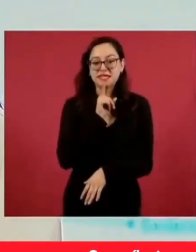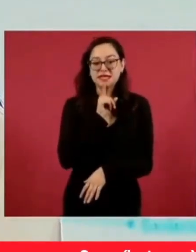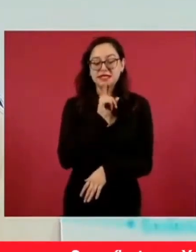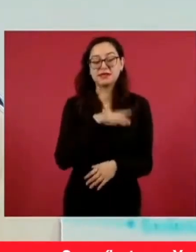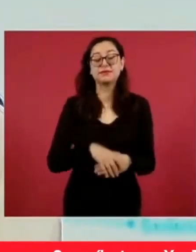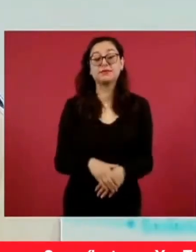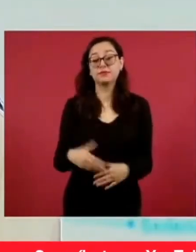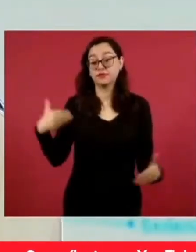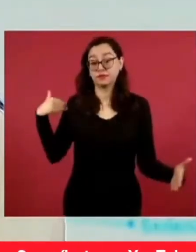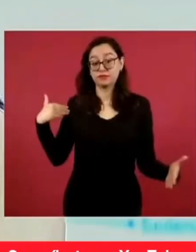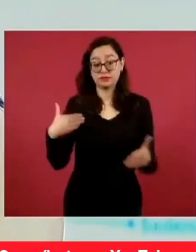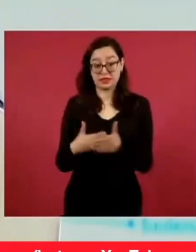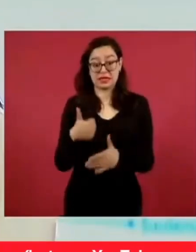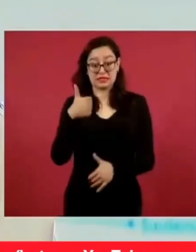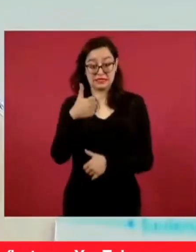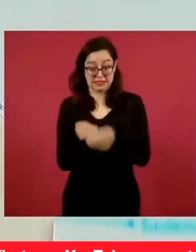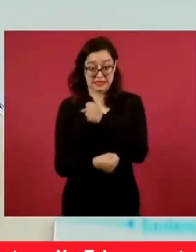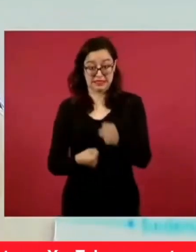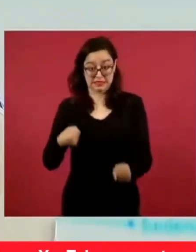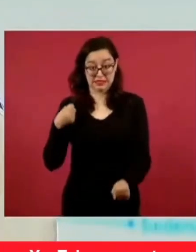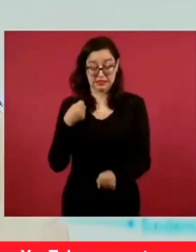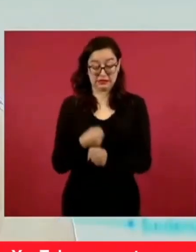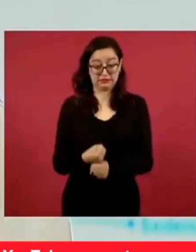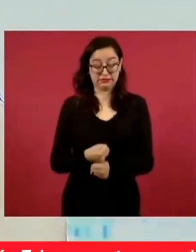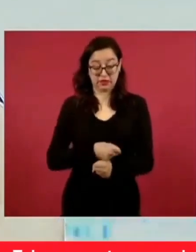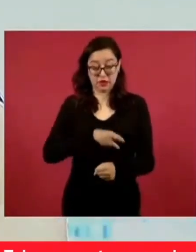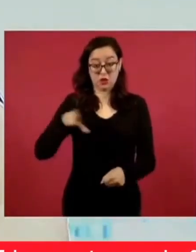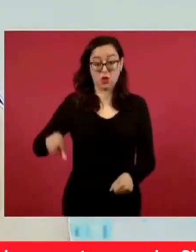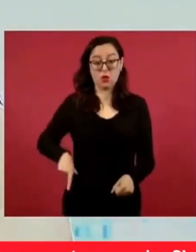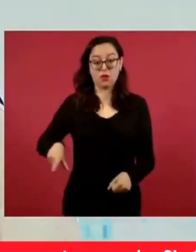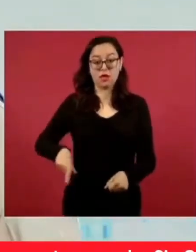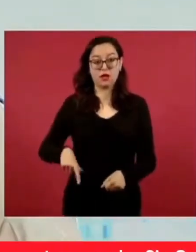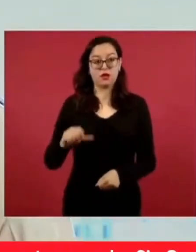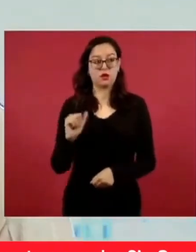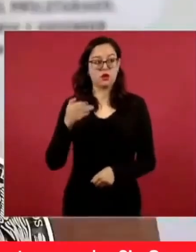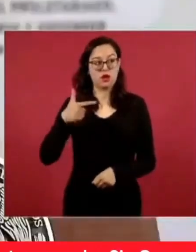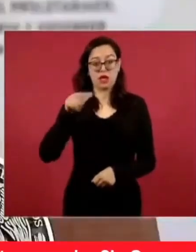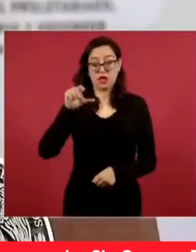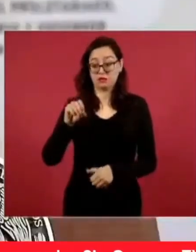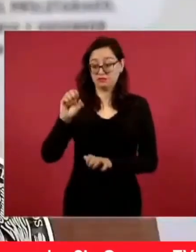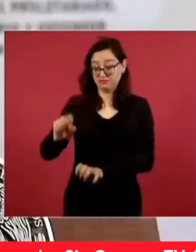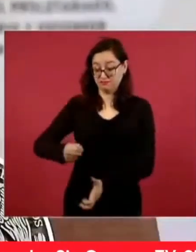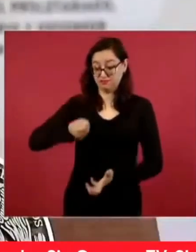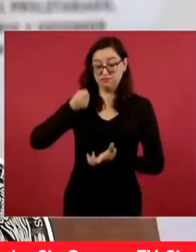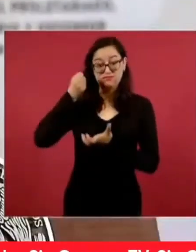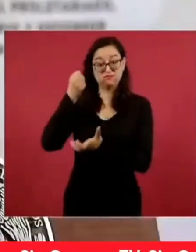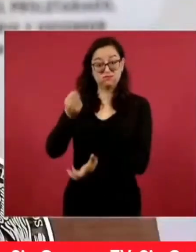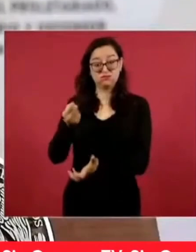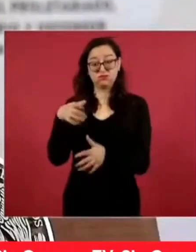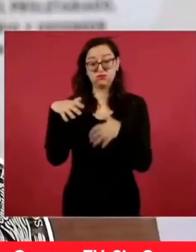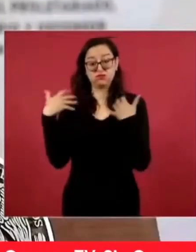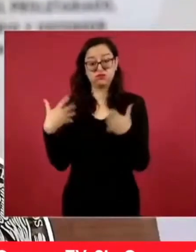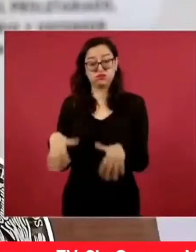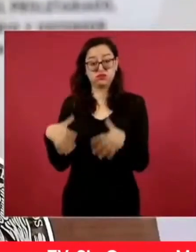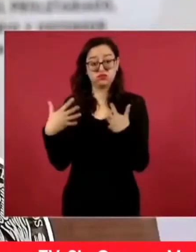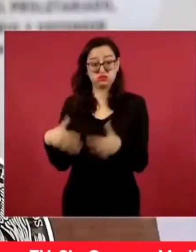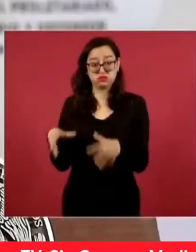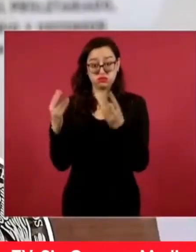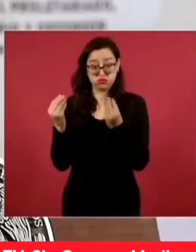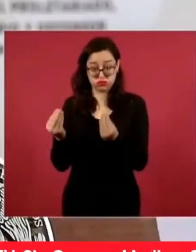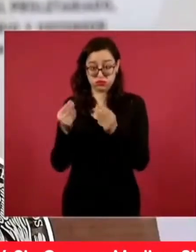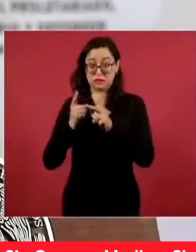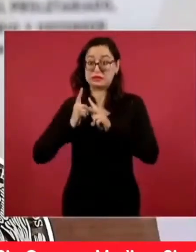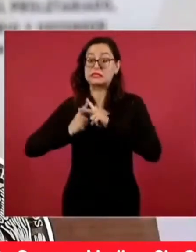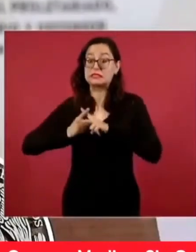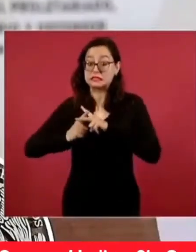presidente Andrés Manuel López Obrador, la inversión en salud ha sido histórica y para muestra un botón, con cifras.